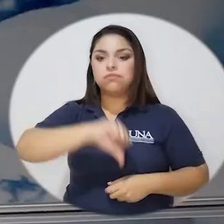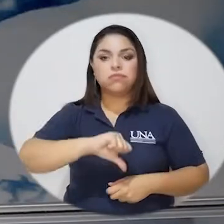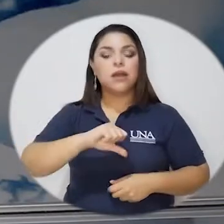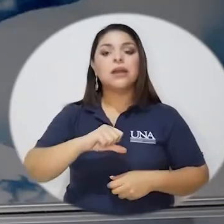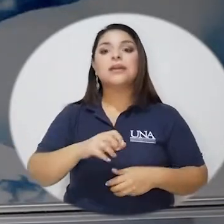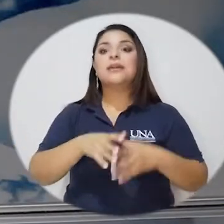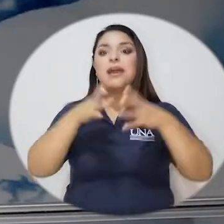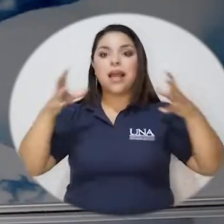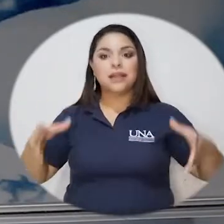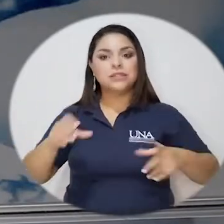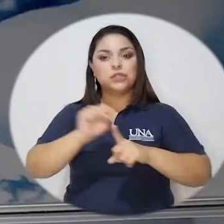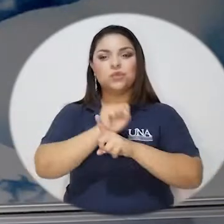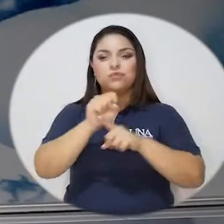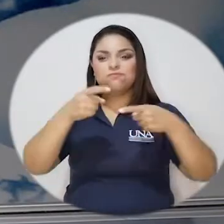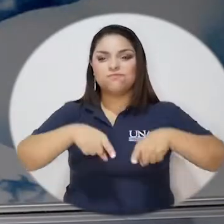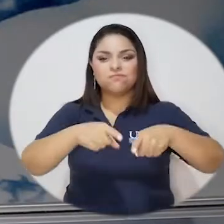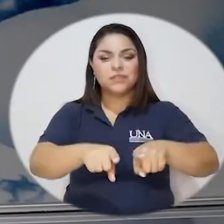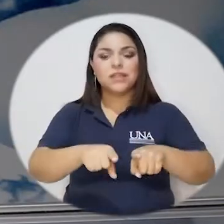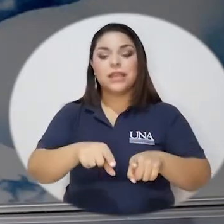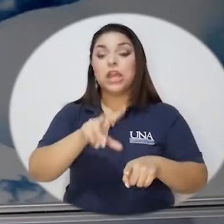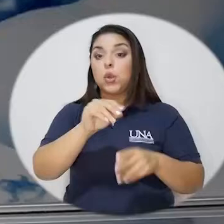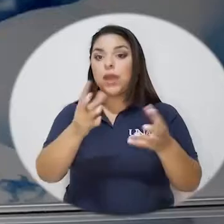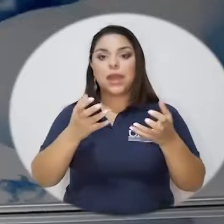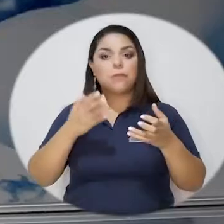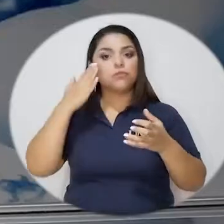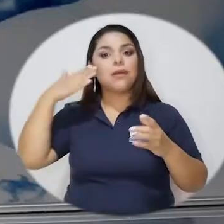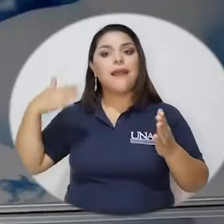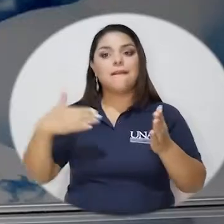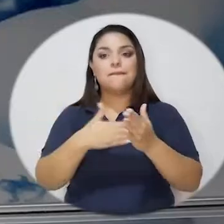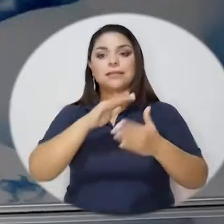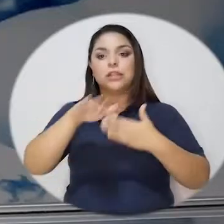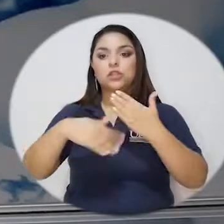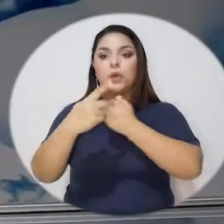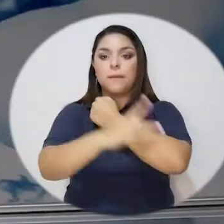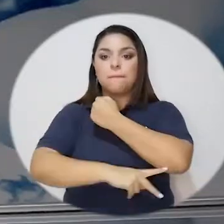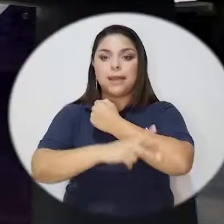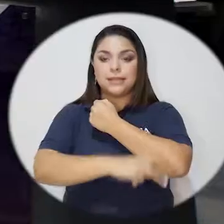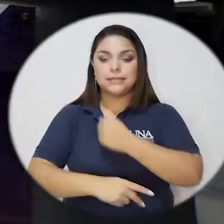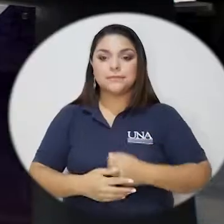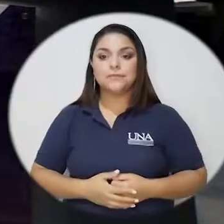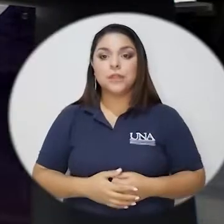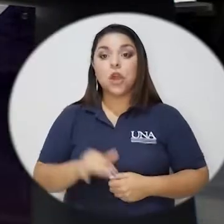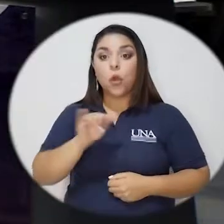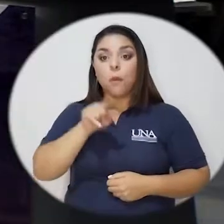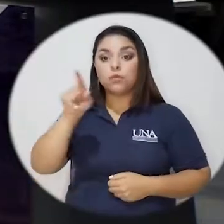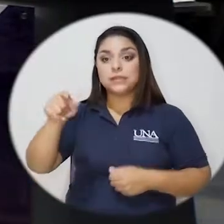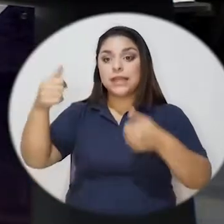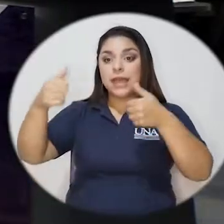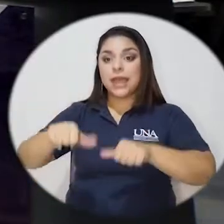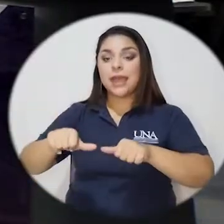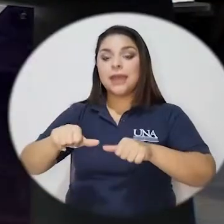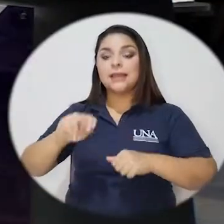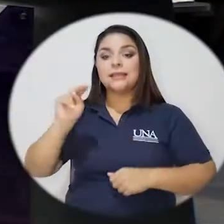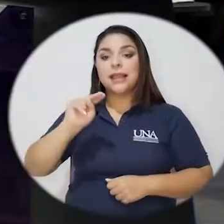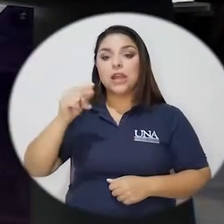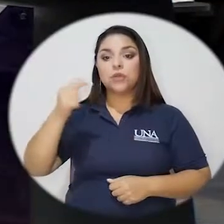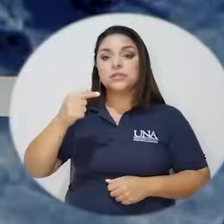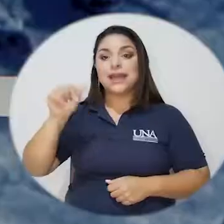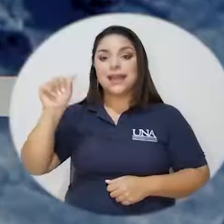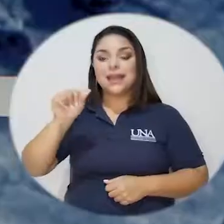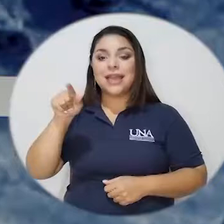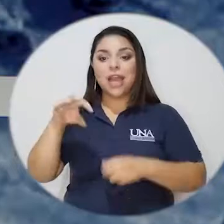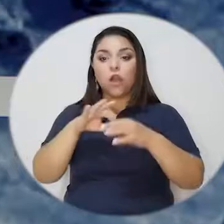problema de enormes inflaciones que no queremos, porque afectan a todo el país. Con usted coincide Natalia Morales Aguilar, quien es la